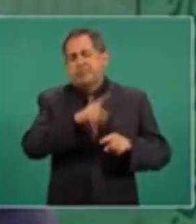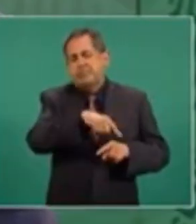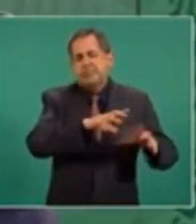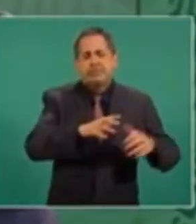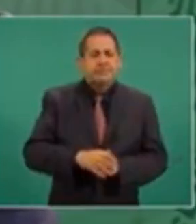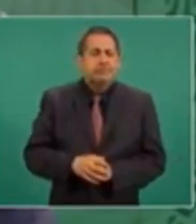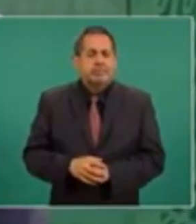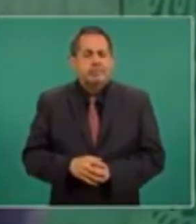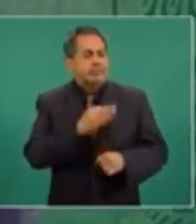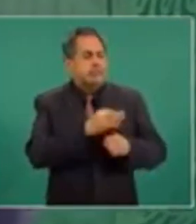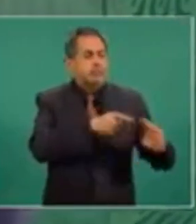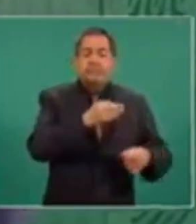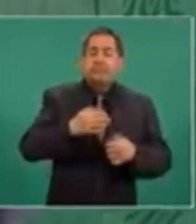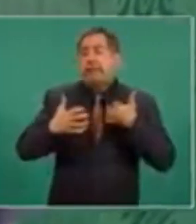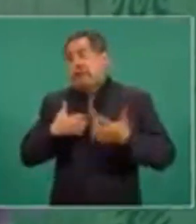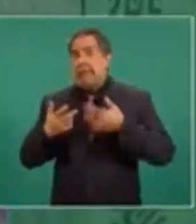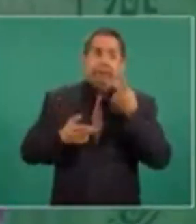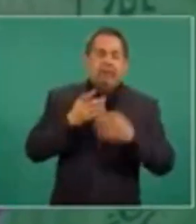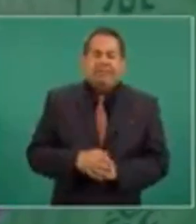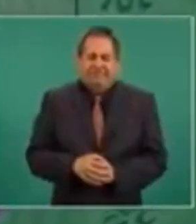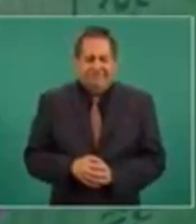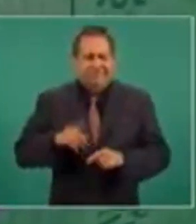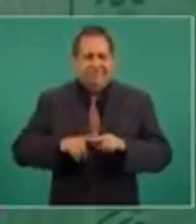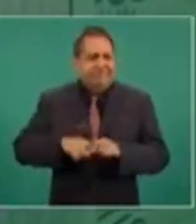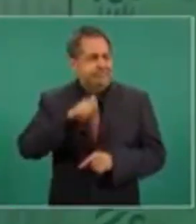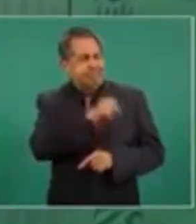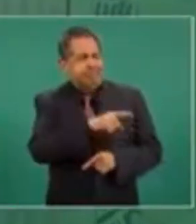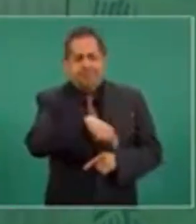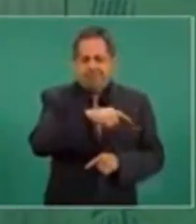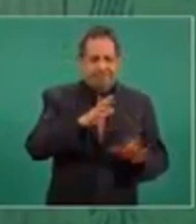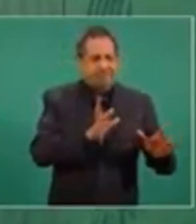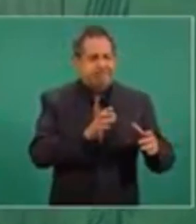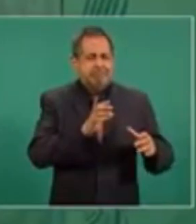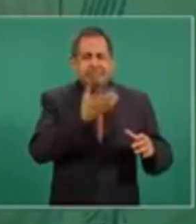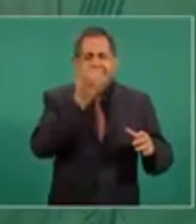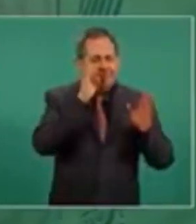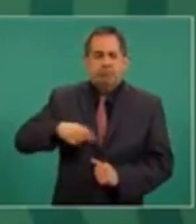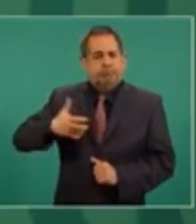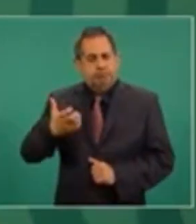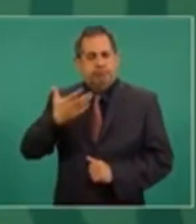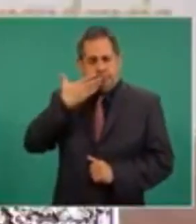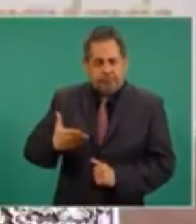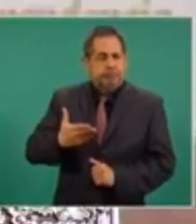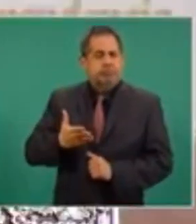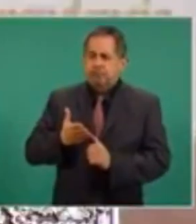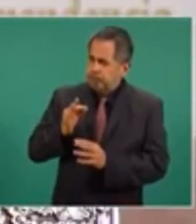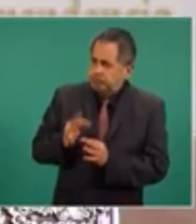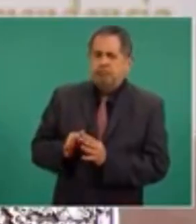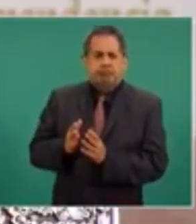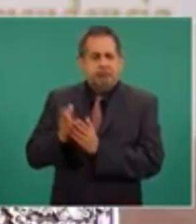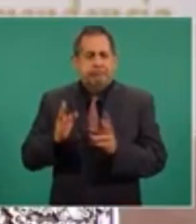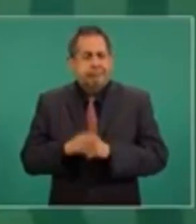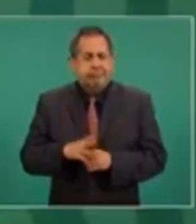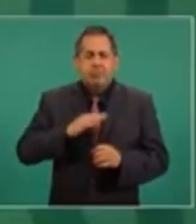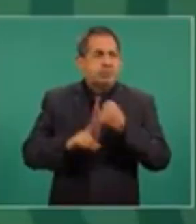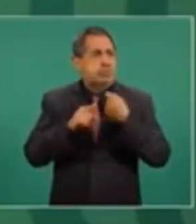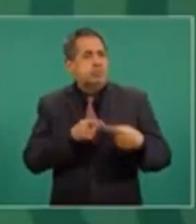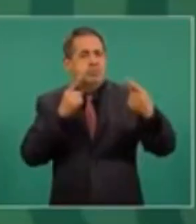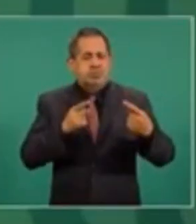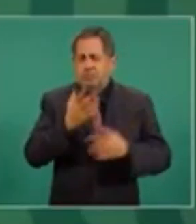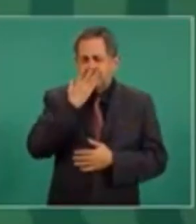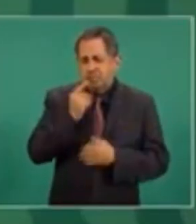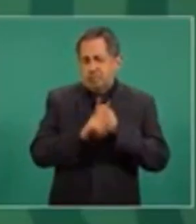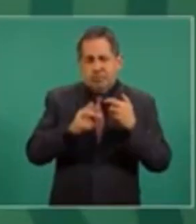están rasgando las vestiduras, pues son los conservadores de aquí. Y esto no afecta